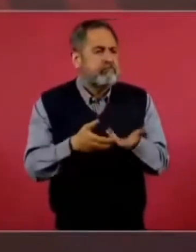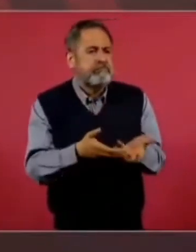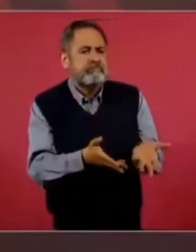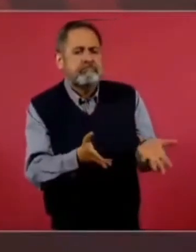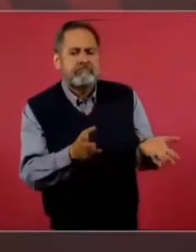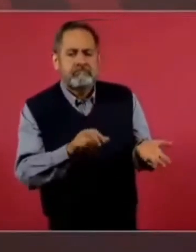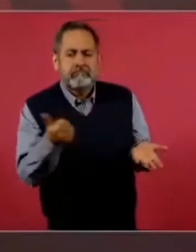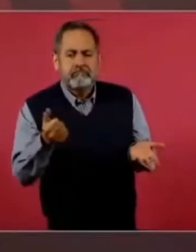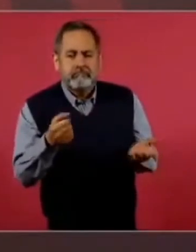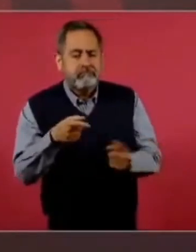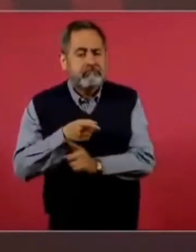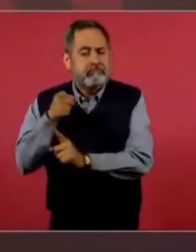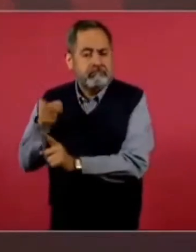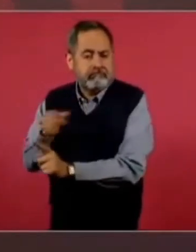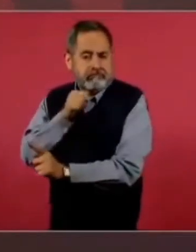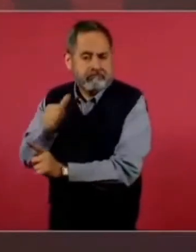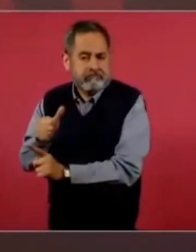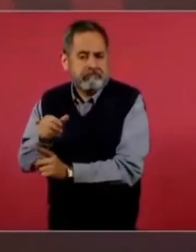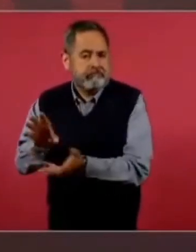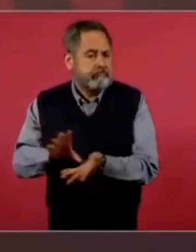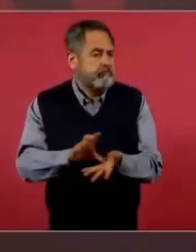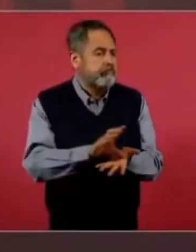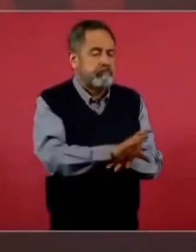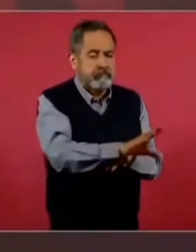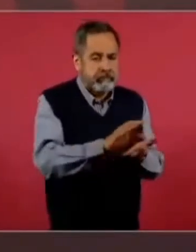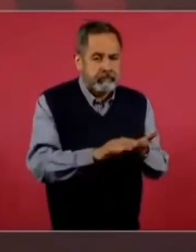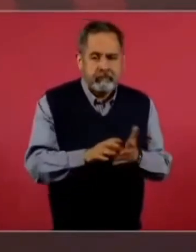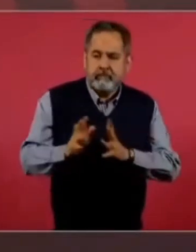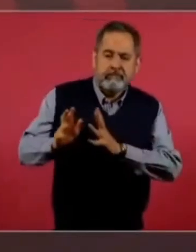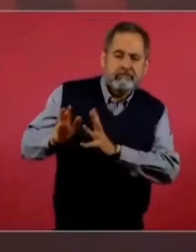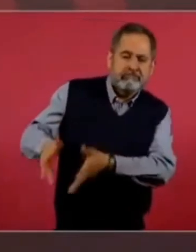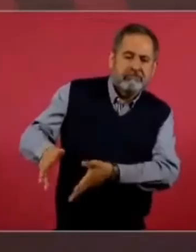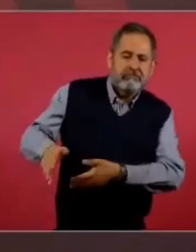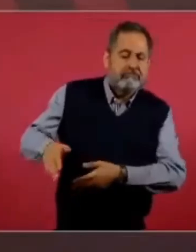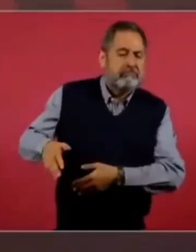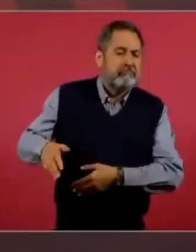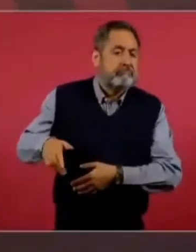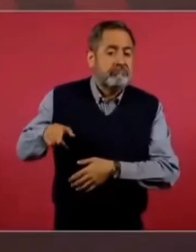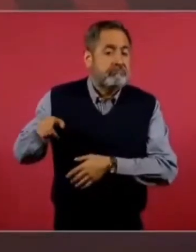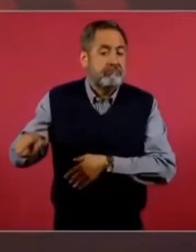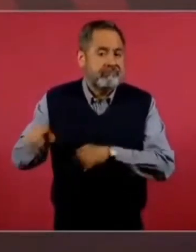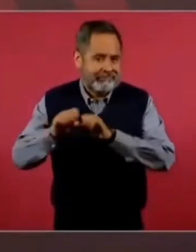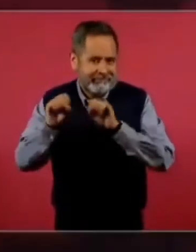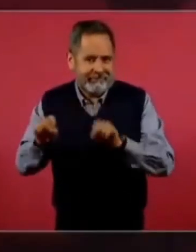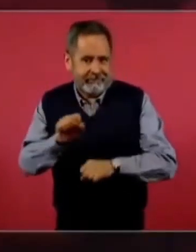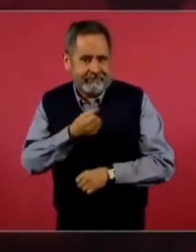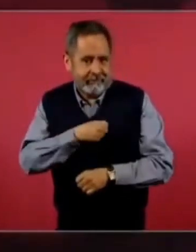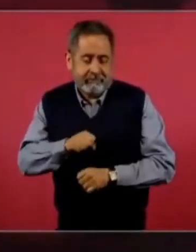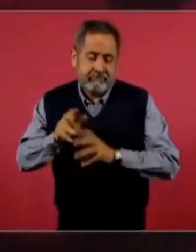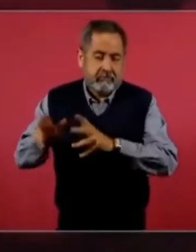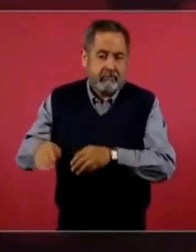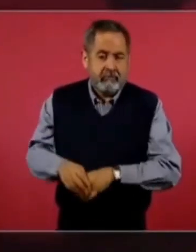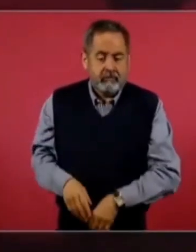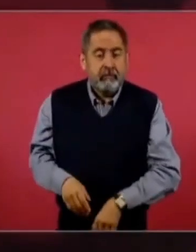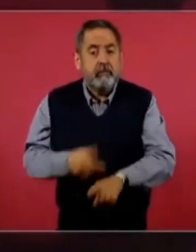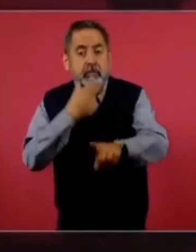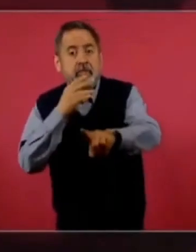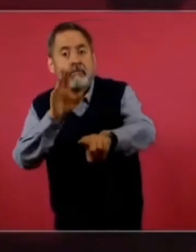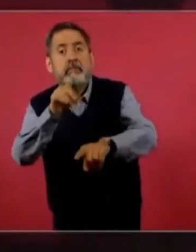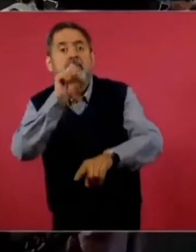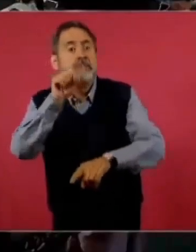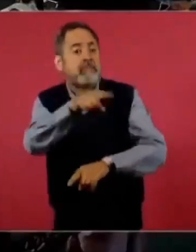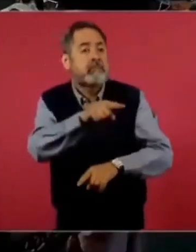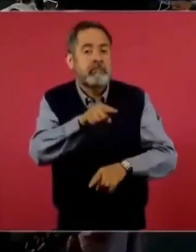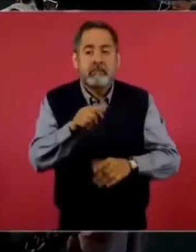actividades y estaba abandonado por completo el sistema de salud. No, y se incendiaban las bodegas donde estaban